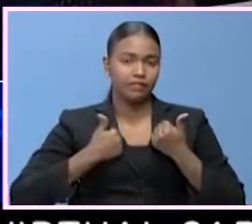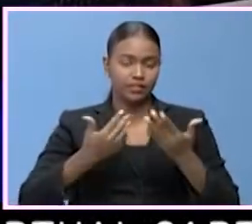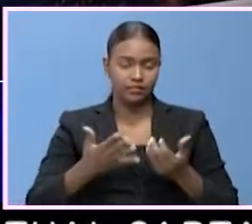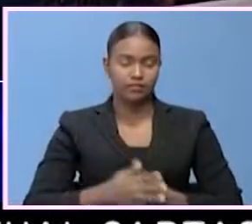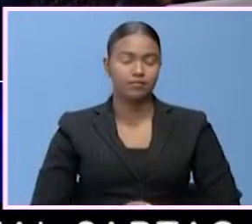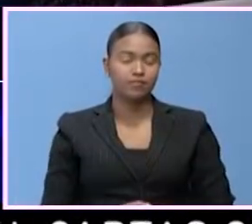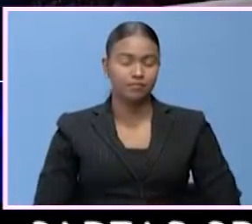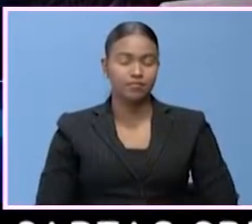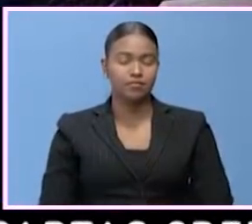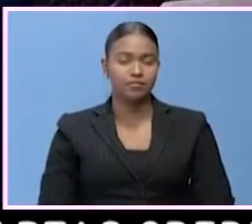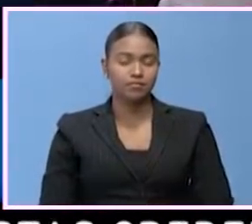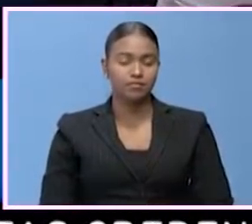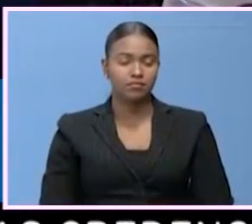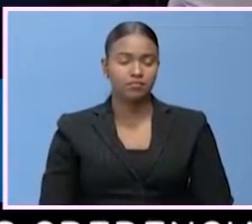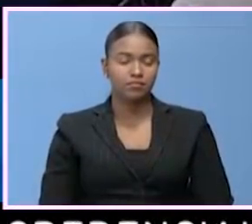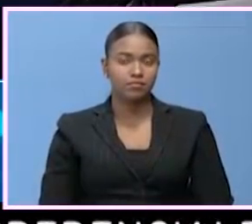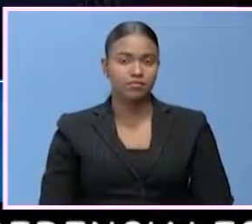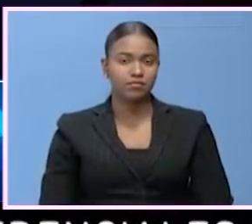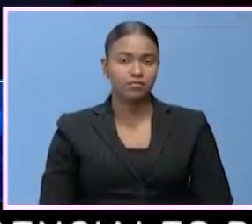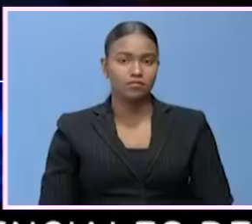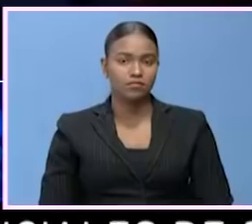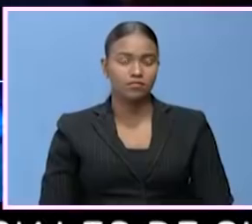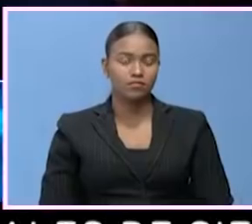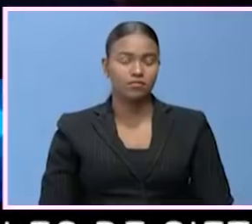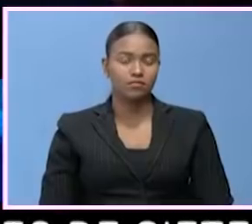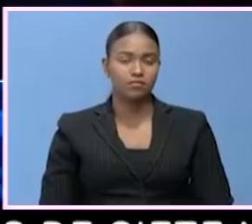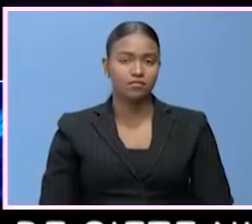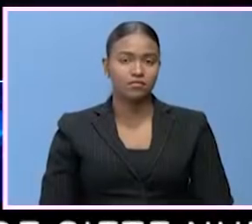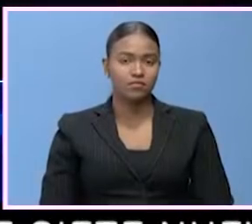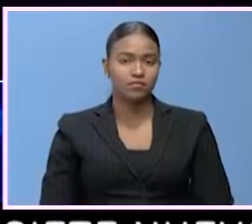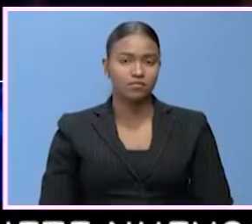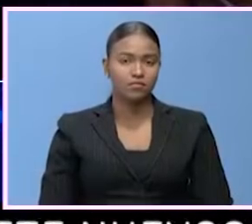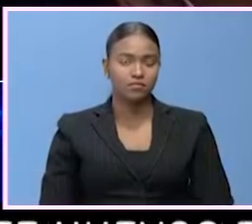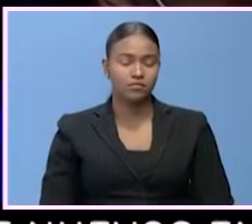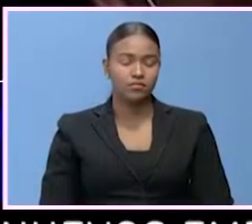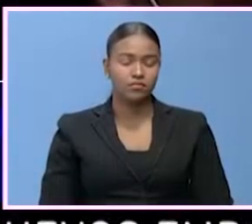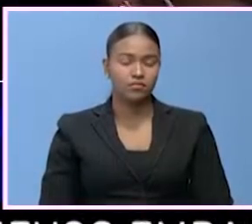mano interior de policía, tiene diseñado el plan, es un lanzamiento.